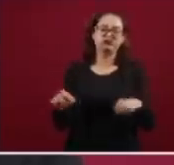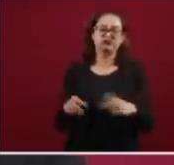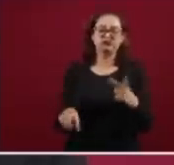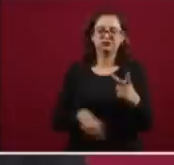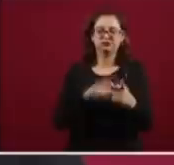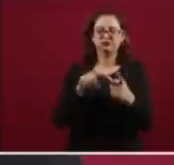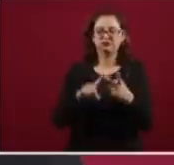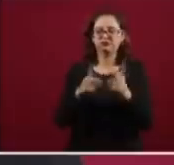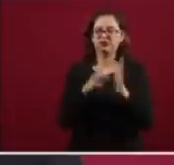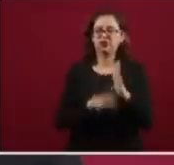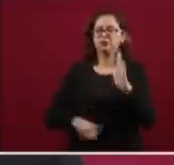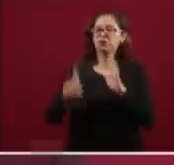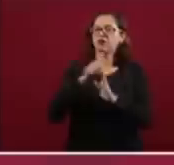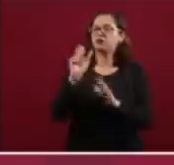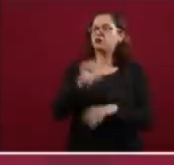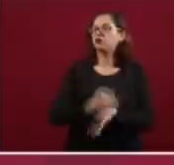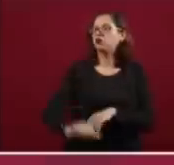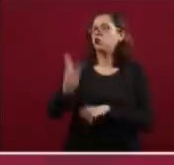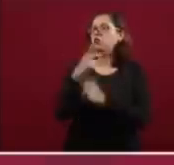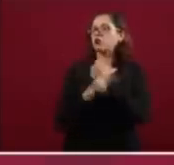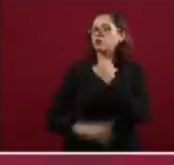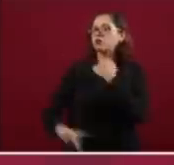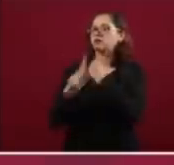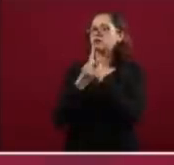departamentos en el extranjero